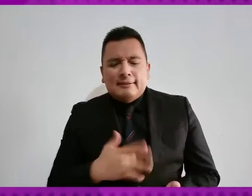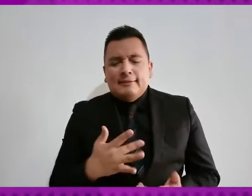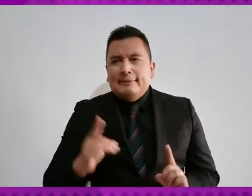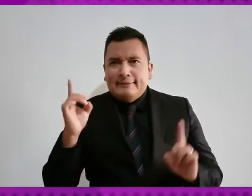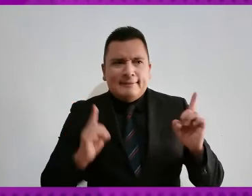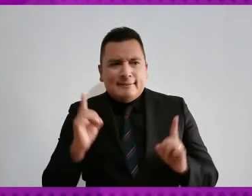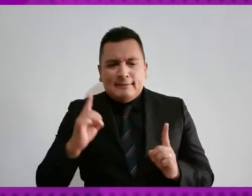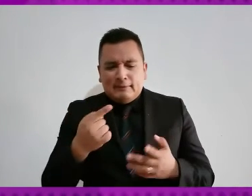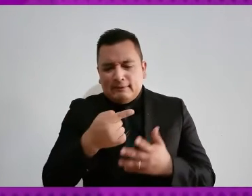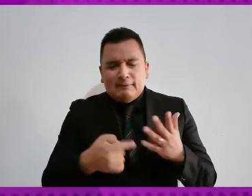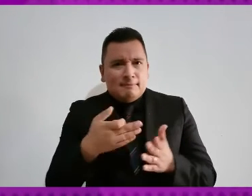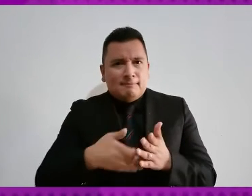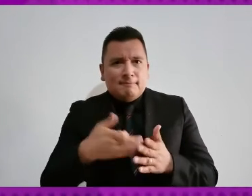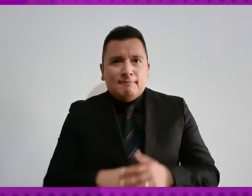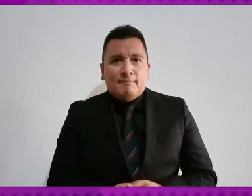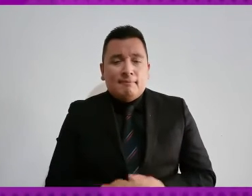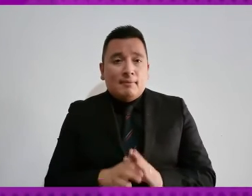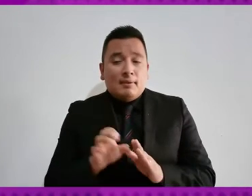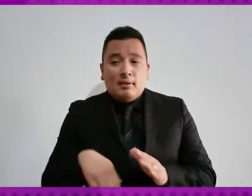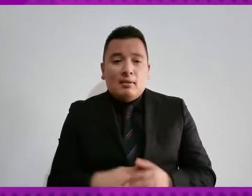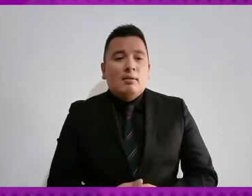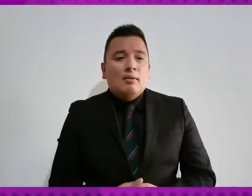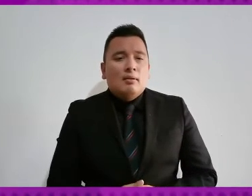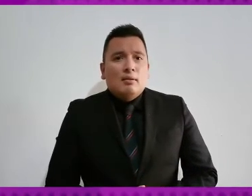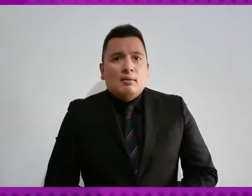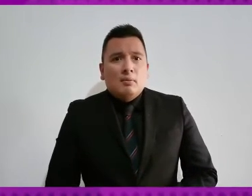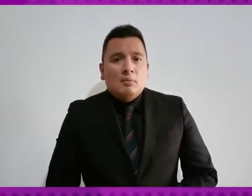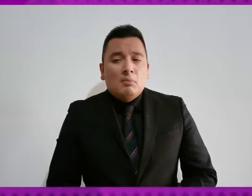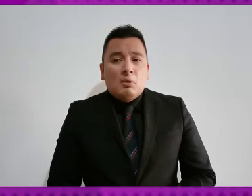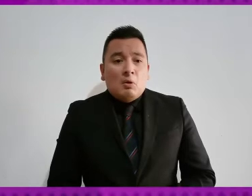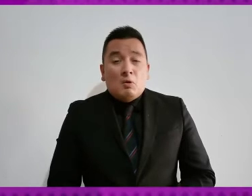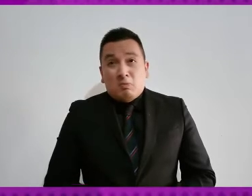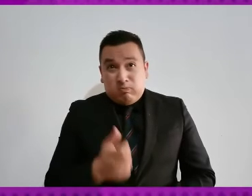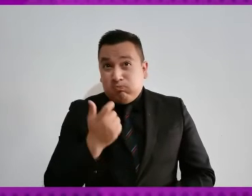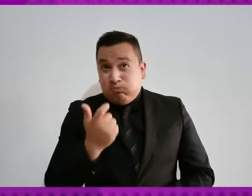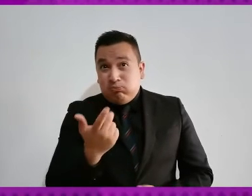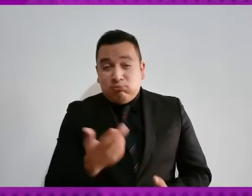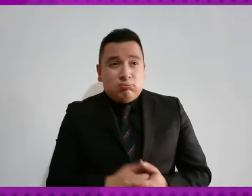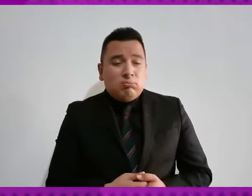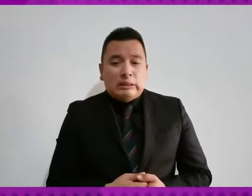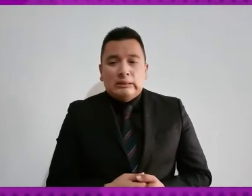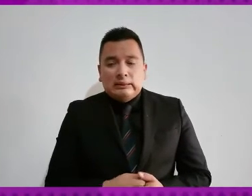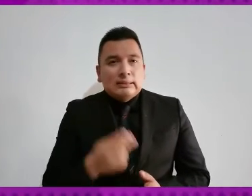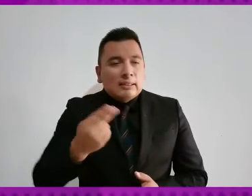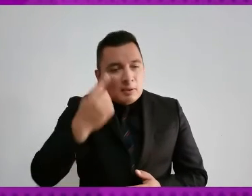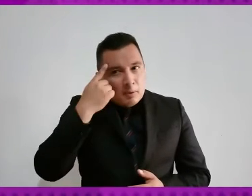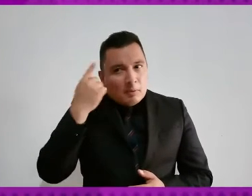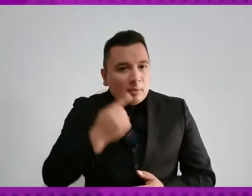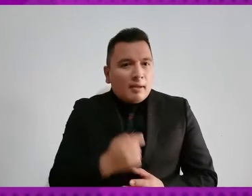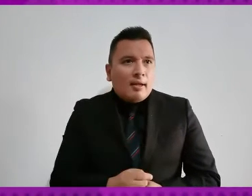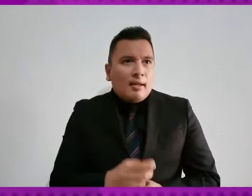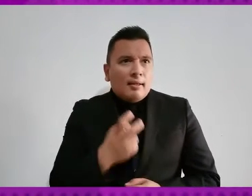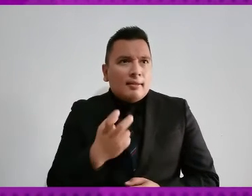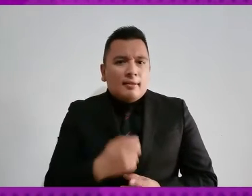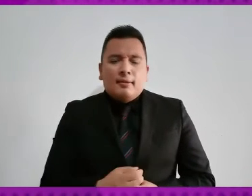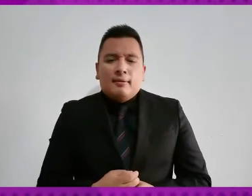definir. Uno de ellos, pues, es efectivamente el recurso presupuestal, el cual se requiere para llevar a